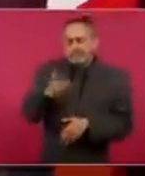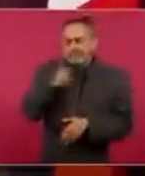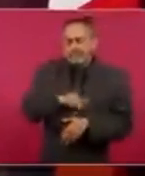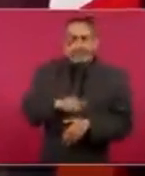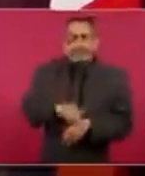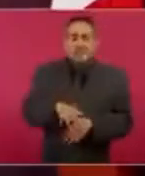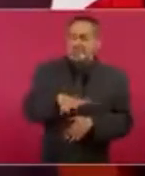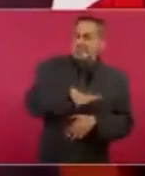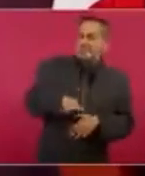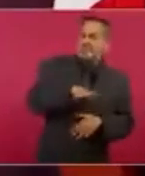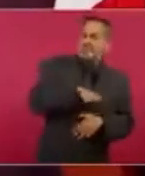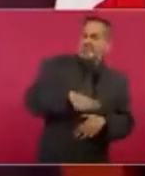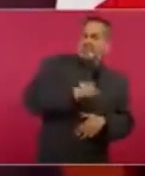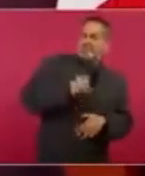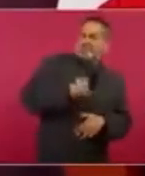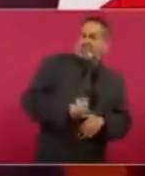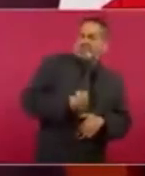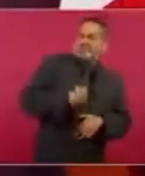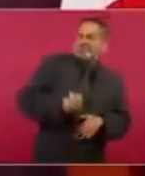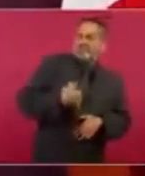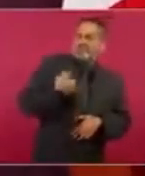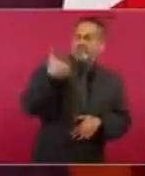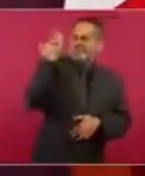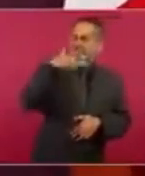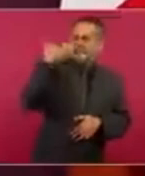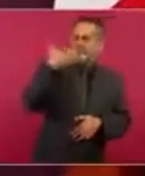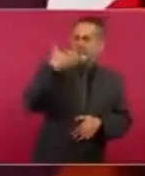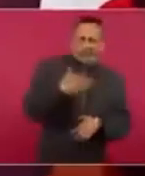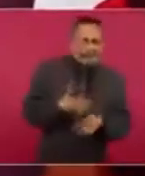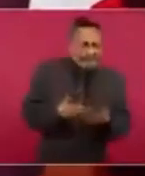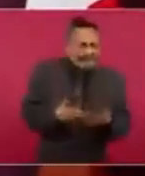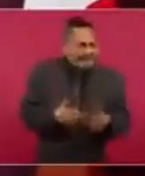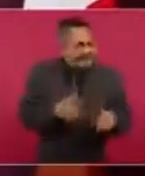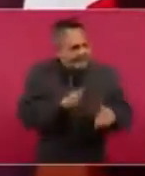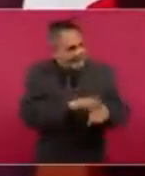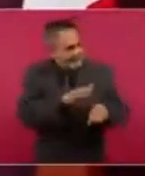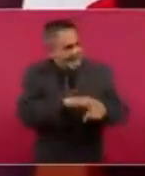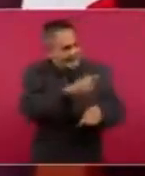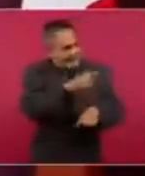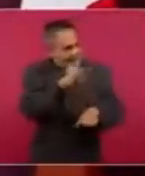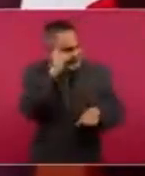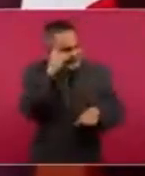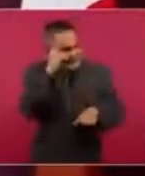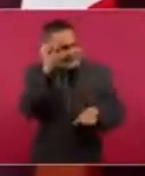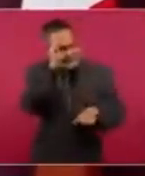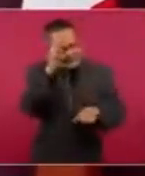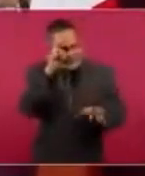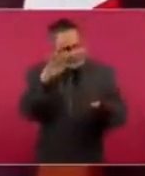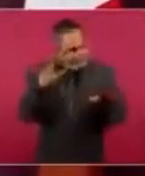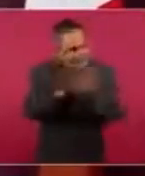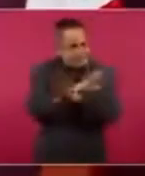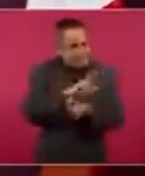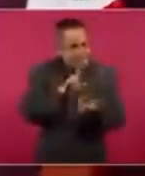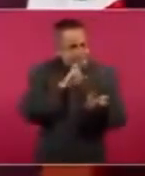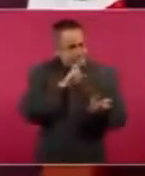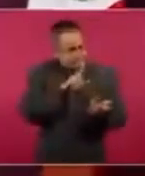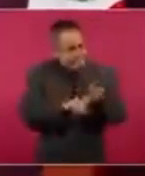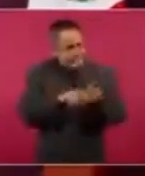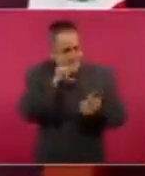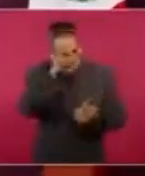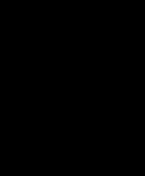¿No aceptan que es de sabios cambiar de opinión? Ahí siguen. ¿Sí?